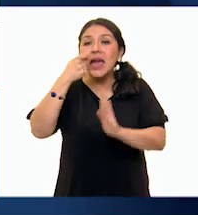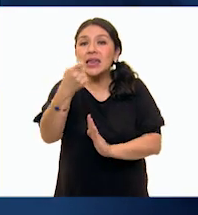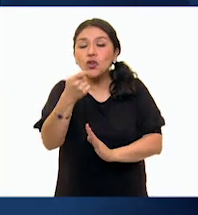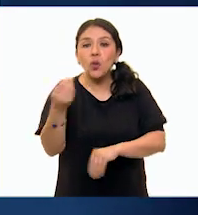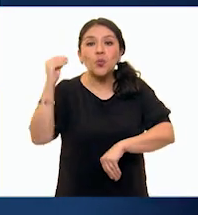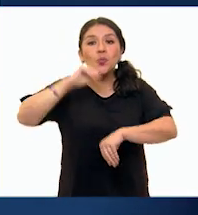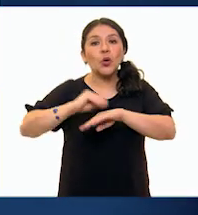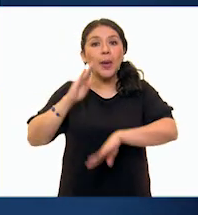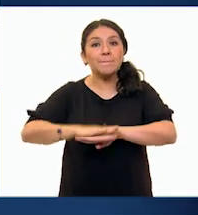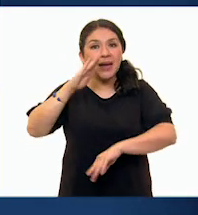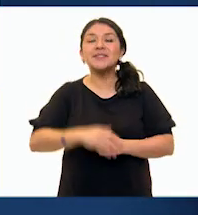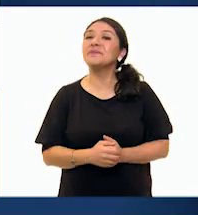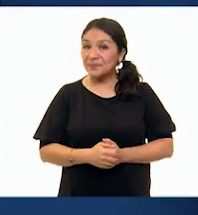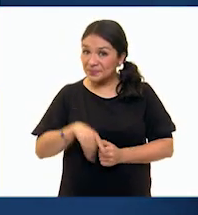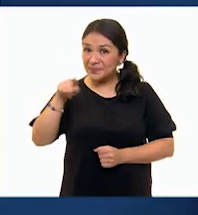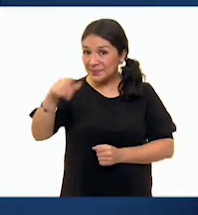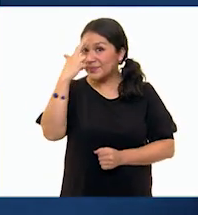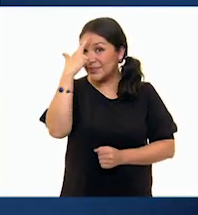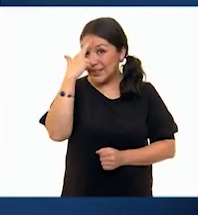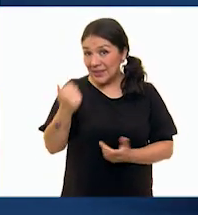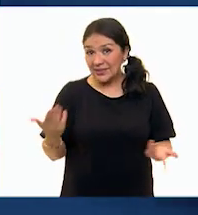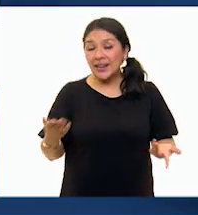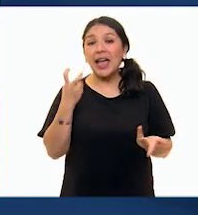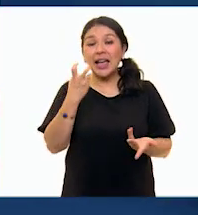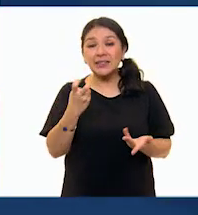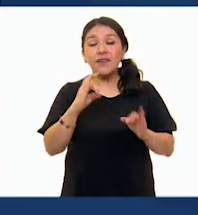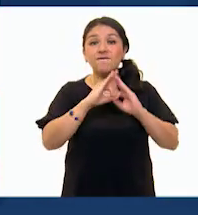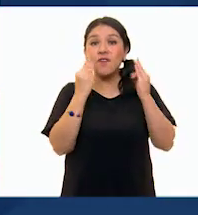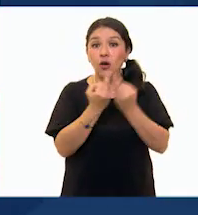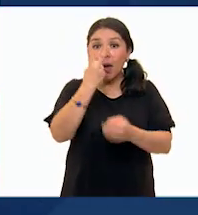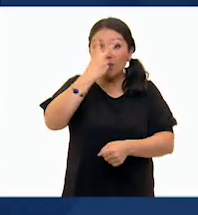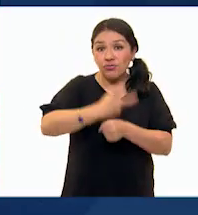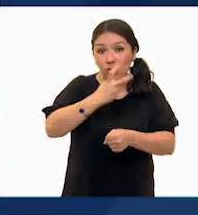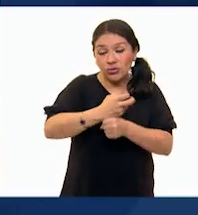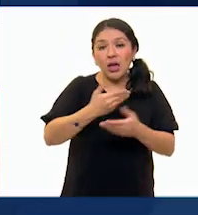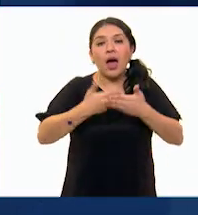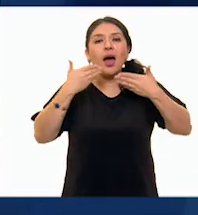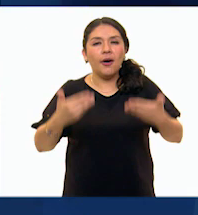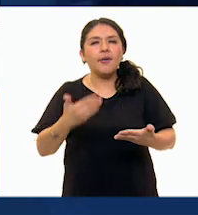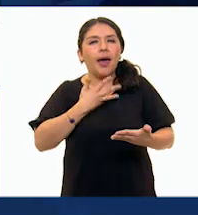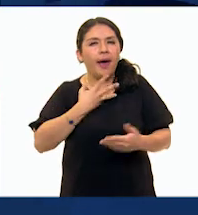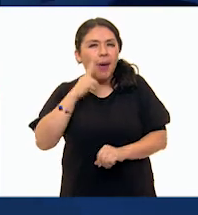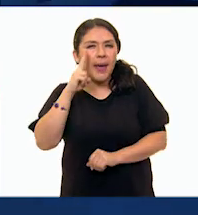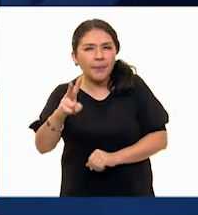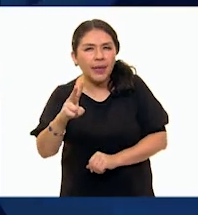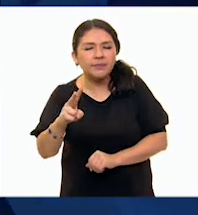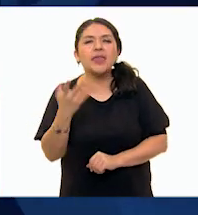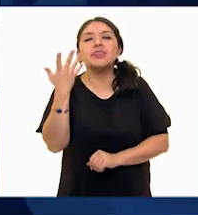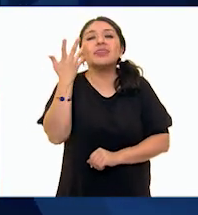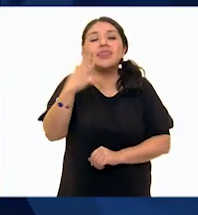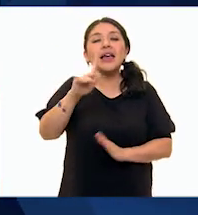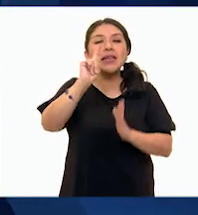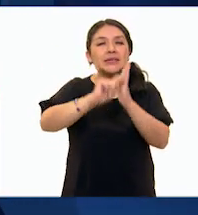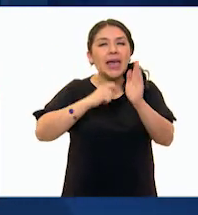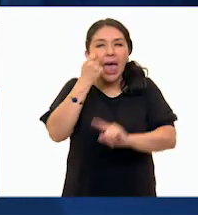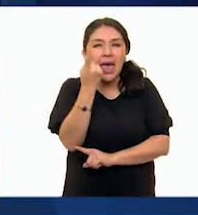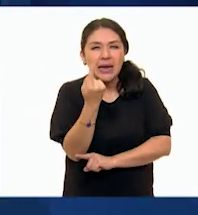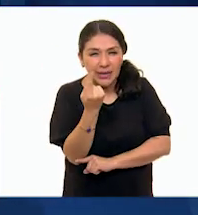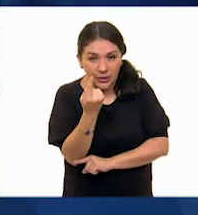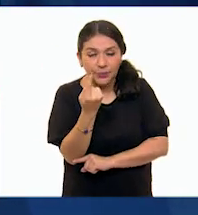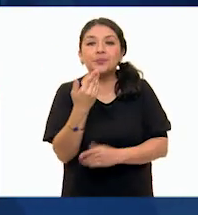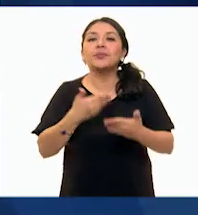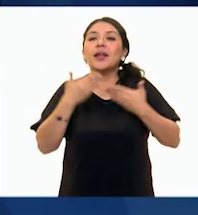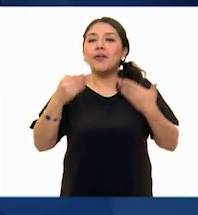más. Tienes razón, así que la figura 2... ahora tiene 10 cerillos.